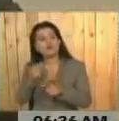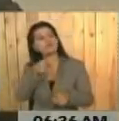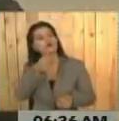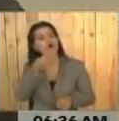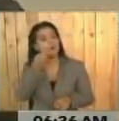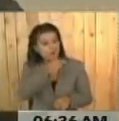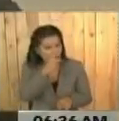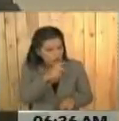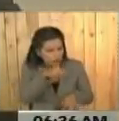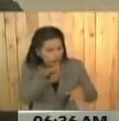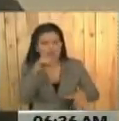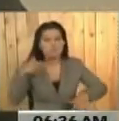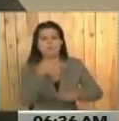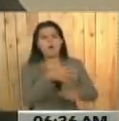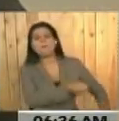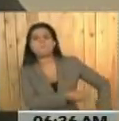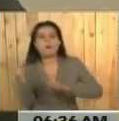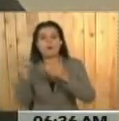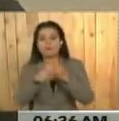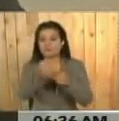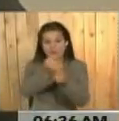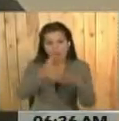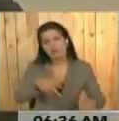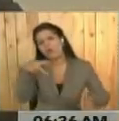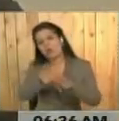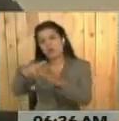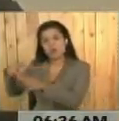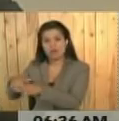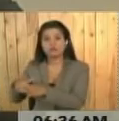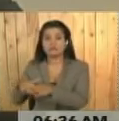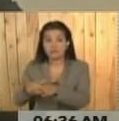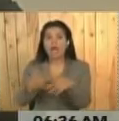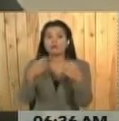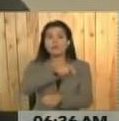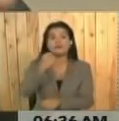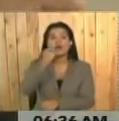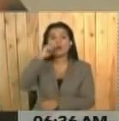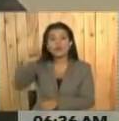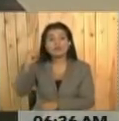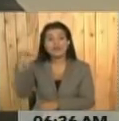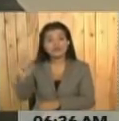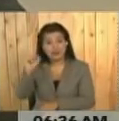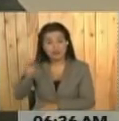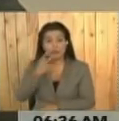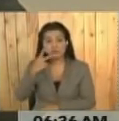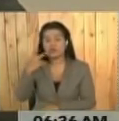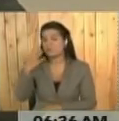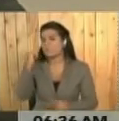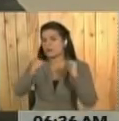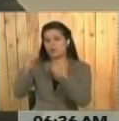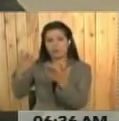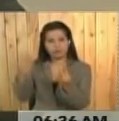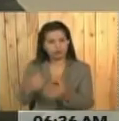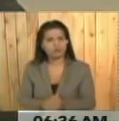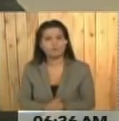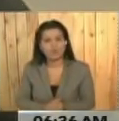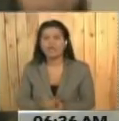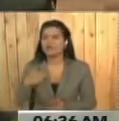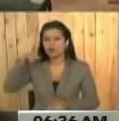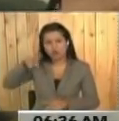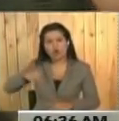14 años añ a los trabajadores Cuántos cuadros del partido comunista asesinaron yo todos los miércoles digo Cuántos cuántos